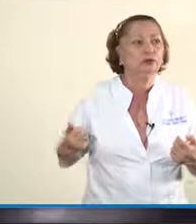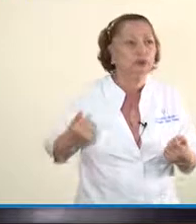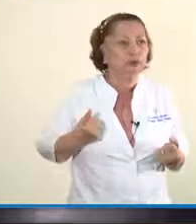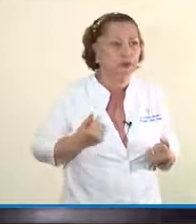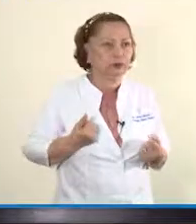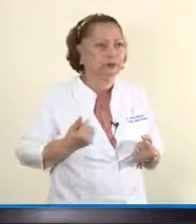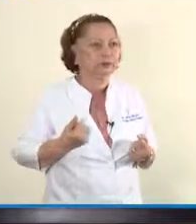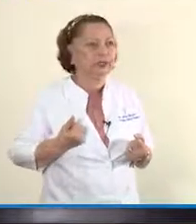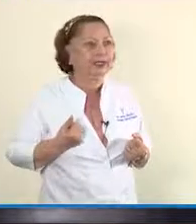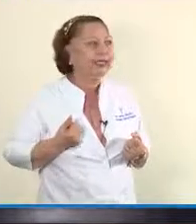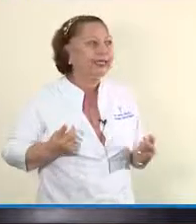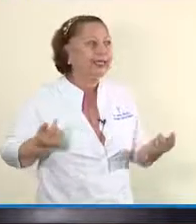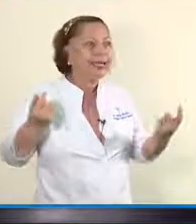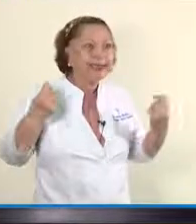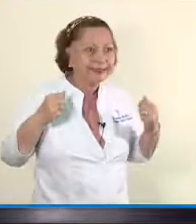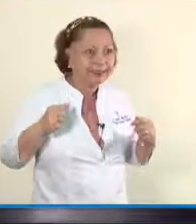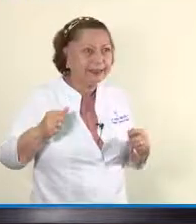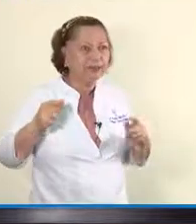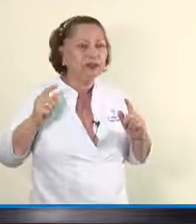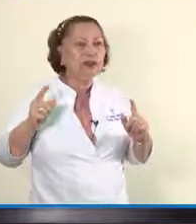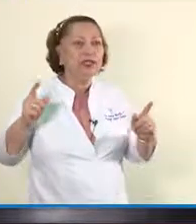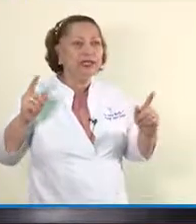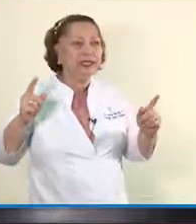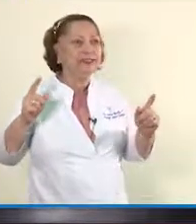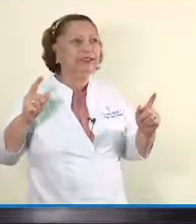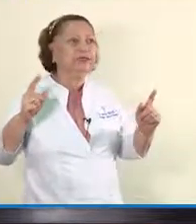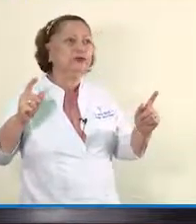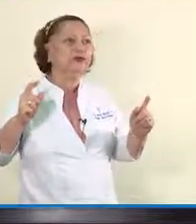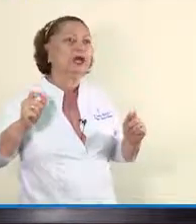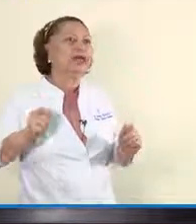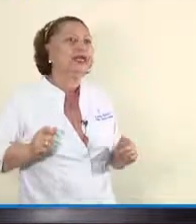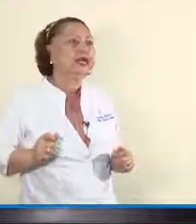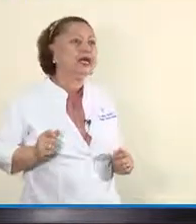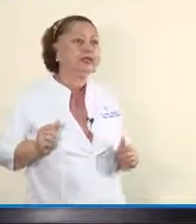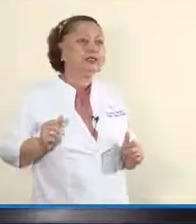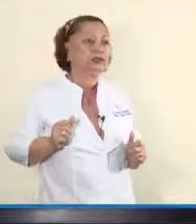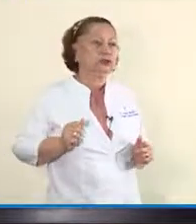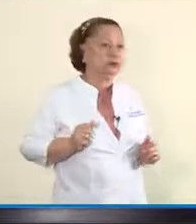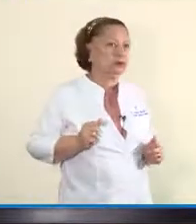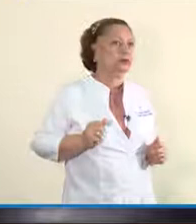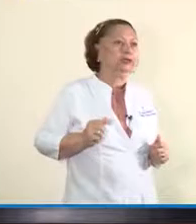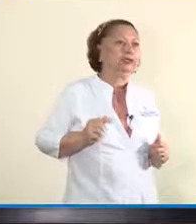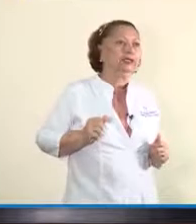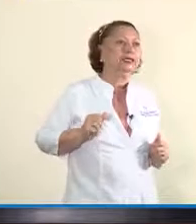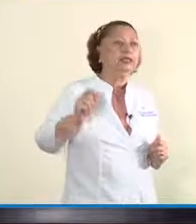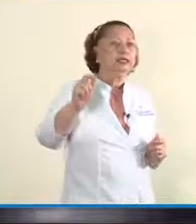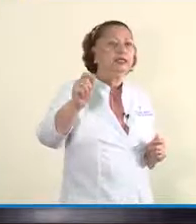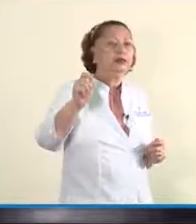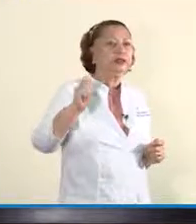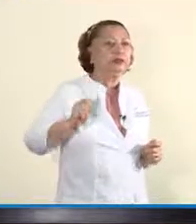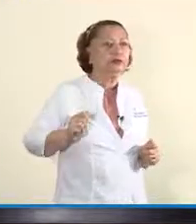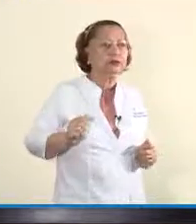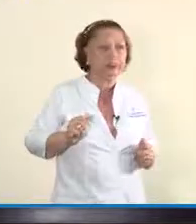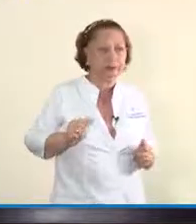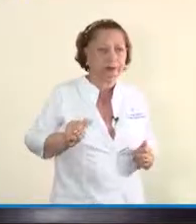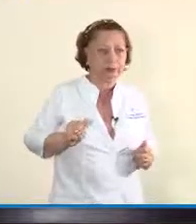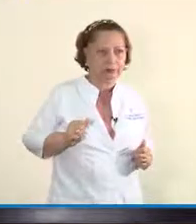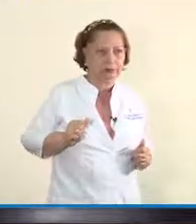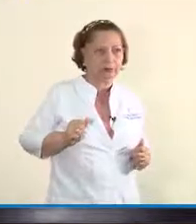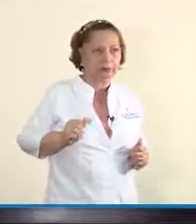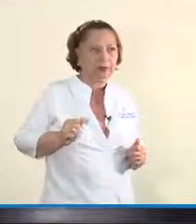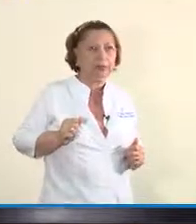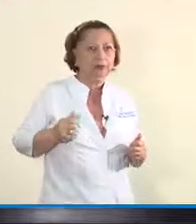unos con los otros. Es la aceptación y adaptación a la aversión. ¿Qué quiero decir con